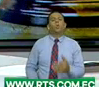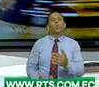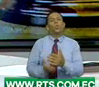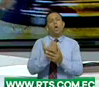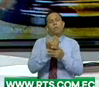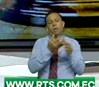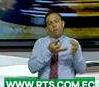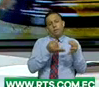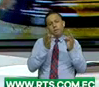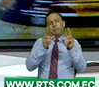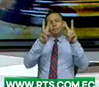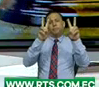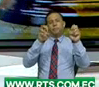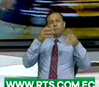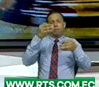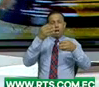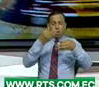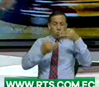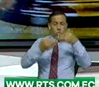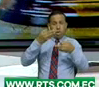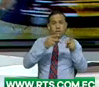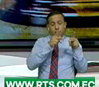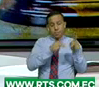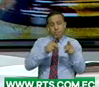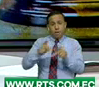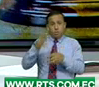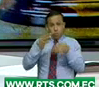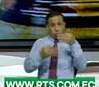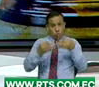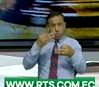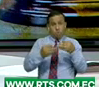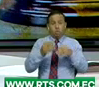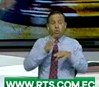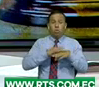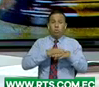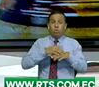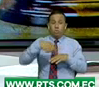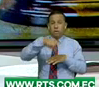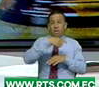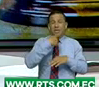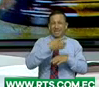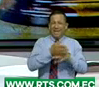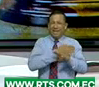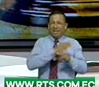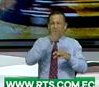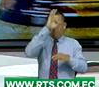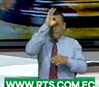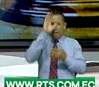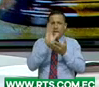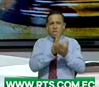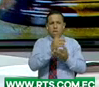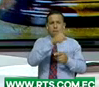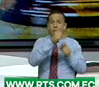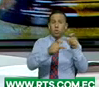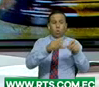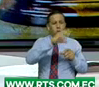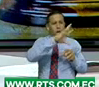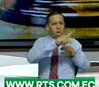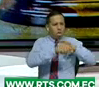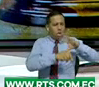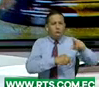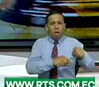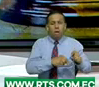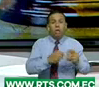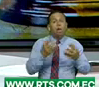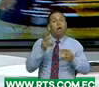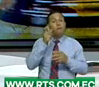preparatoria de juicio del proceso por presunta delincuencia organizada en los hospitales del iess la fiscalía terminó de presentar sus alegatos